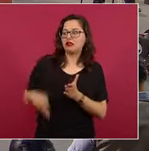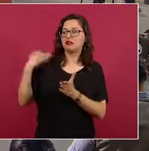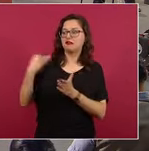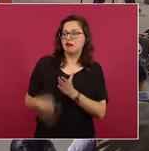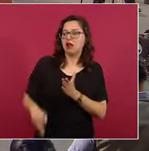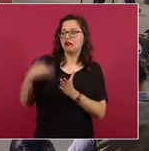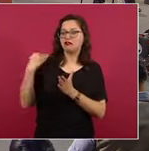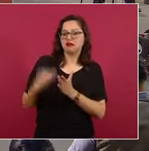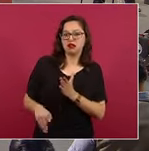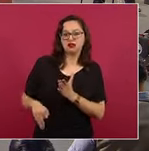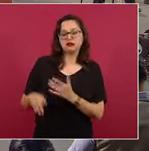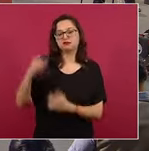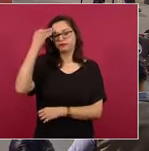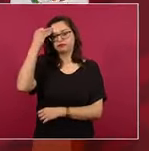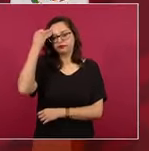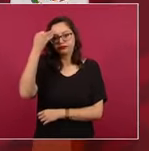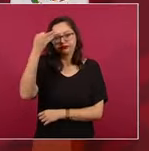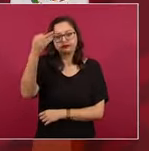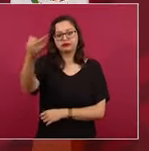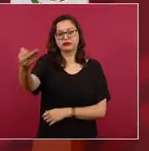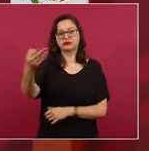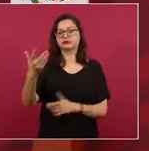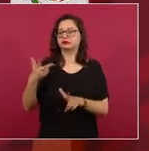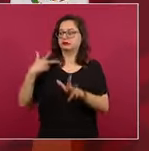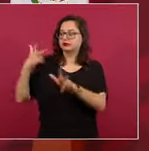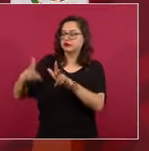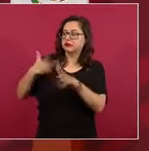estaciones, no había frecuencia